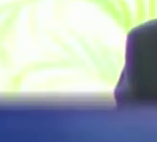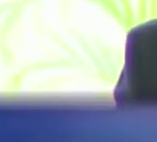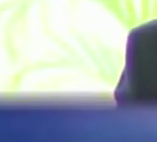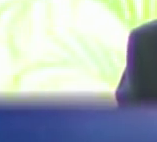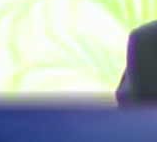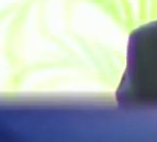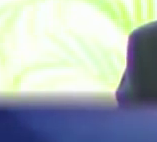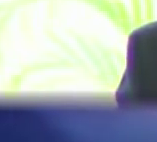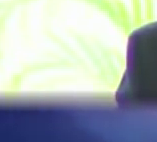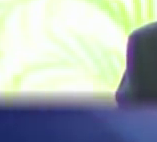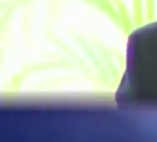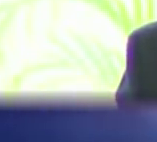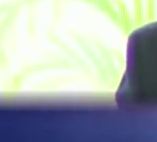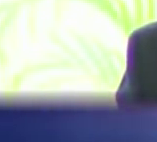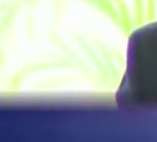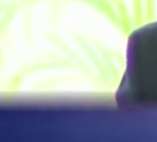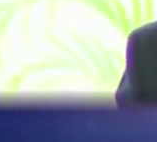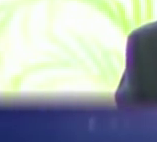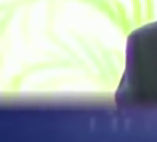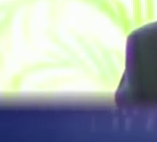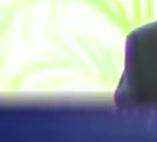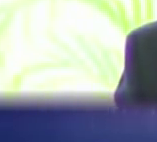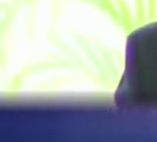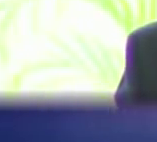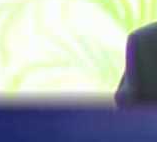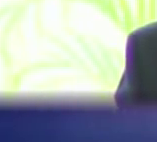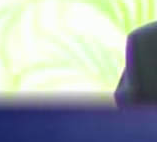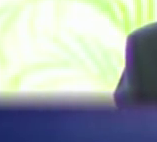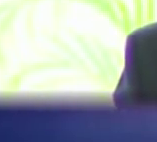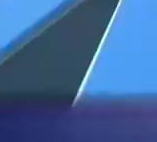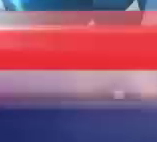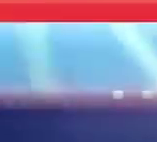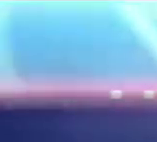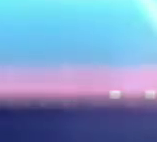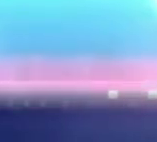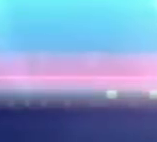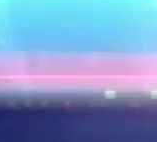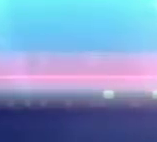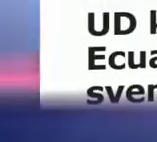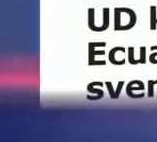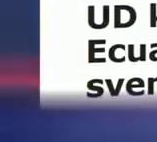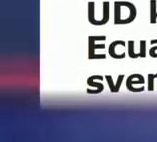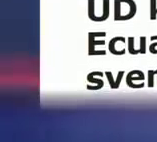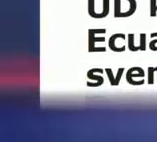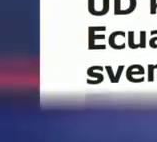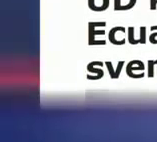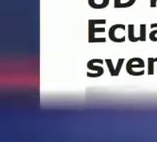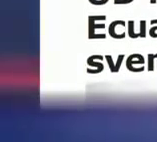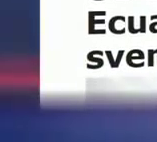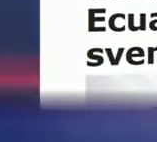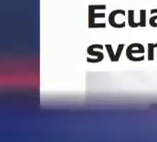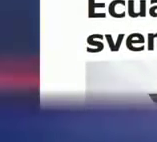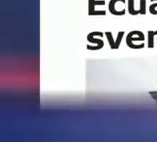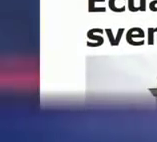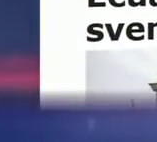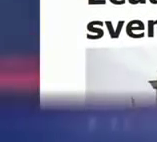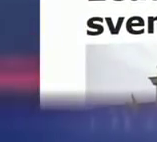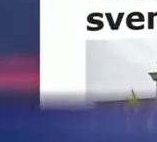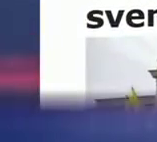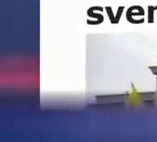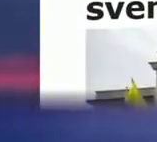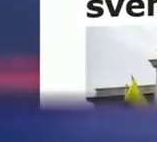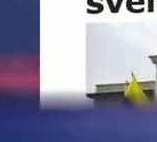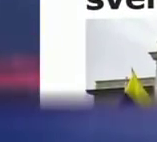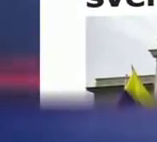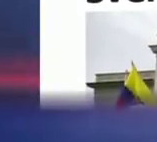Esto en la inauguración del ciclo escolar en la costa. El embajador ecuatoriano en Suecia fue